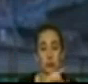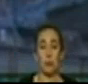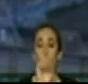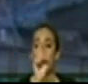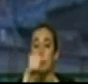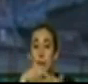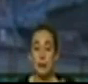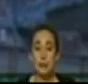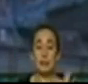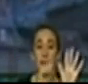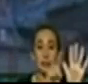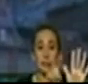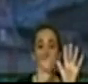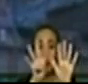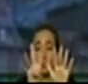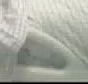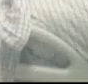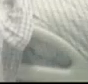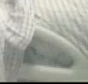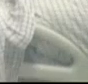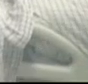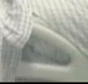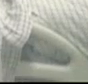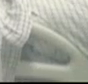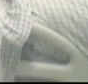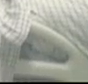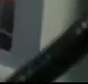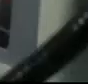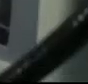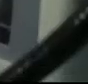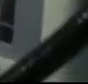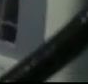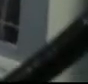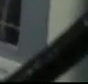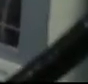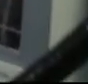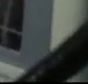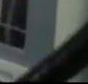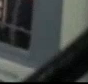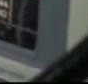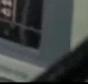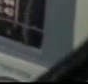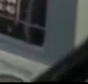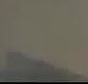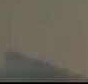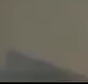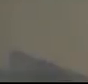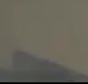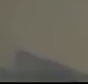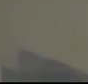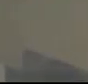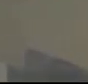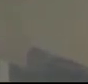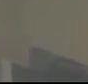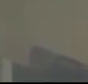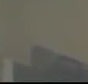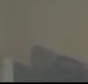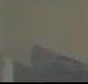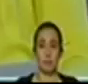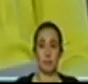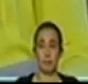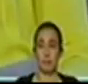1.692 casos con sospecha. Asimismo, se elevó la cifra de víctimas mortales. Ahora son 29 fallecidos.